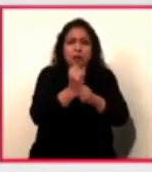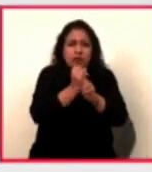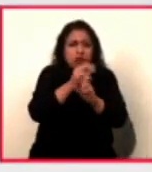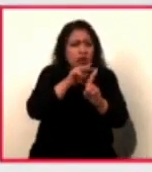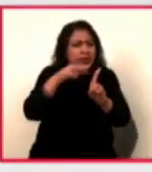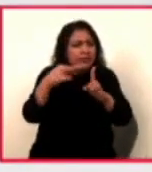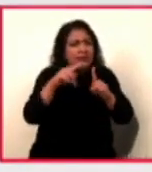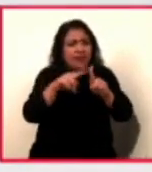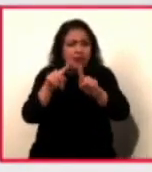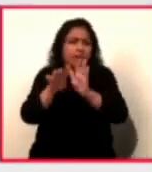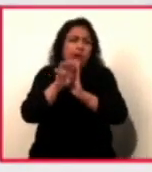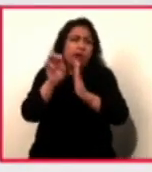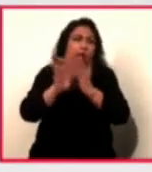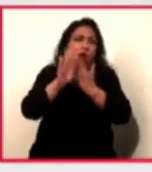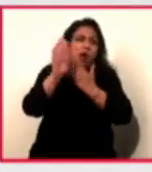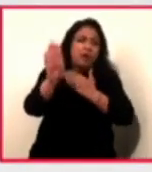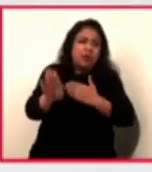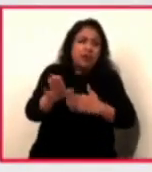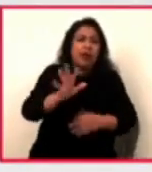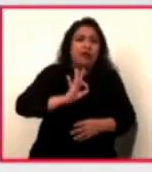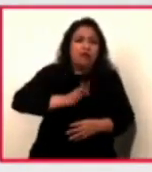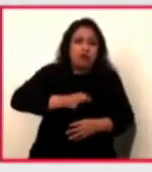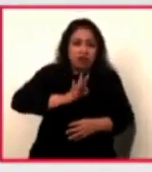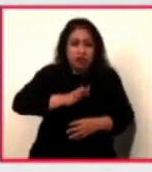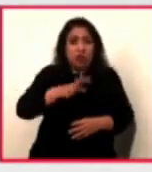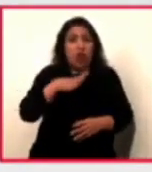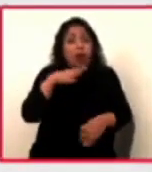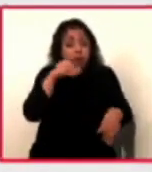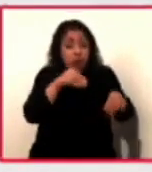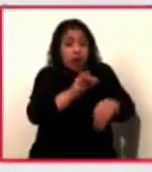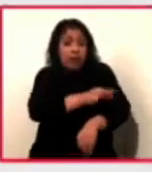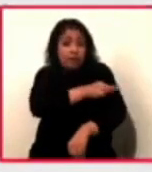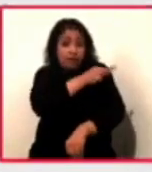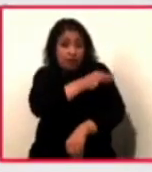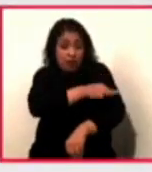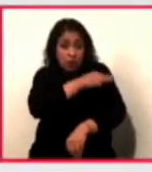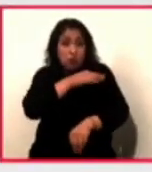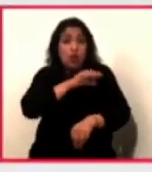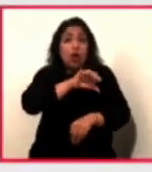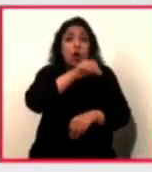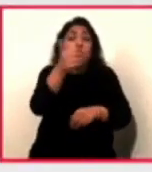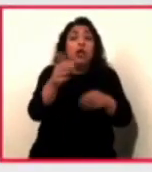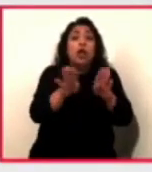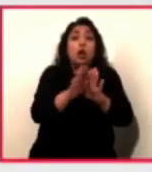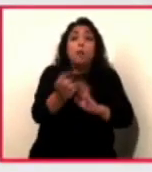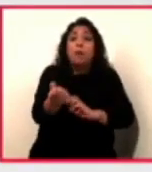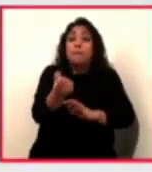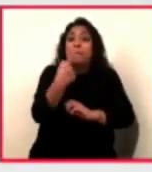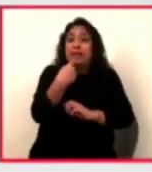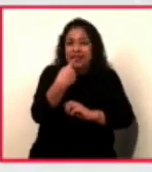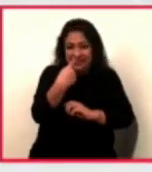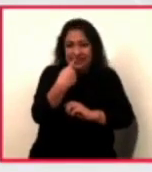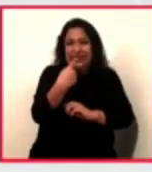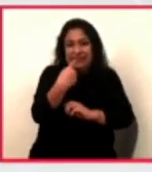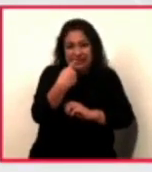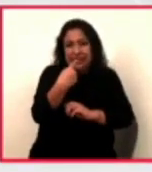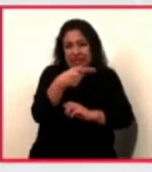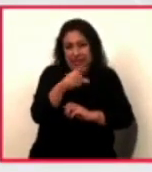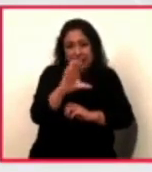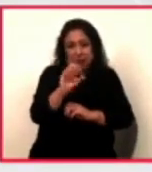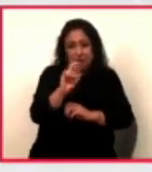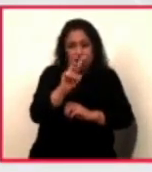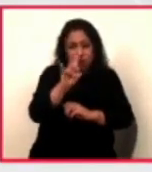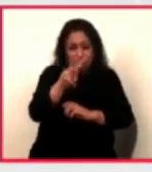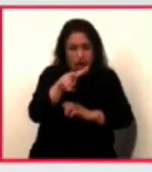Uno es la prevención de la infección a través de la elaboración de vacunas y otra es la del tratamiento de la enfermedad como tal, del